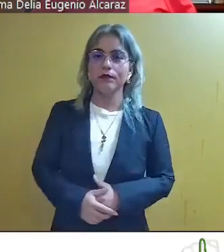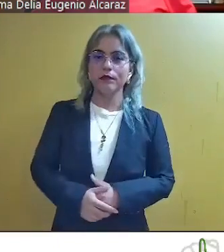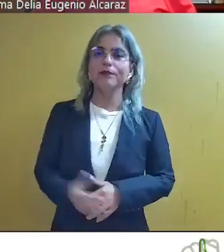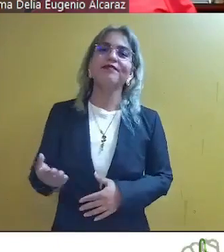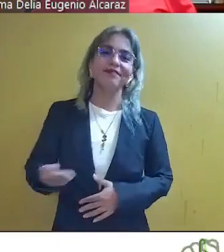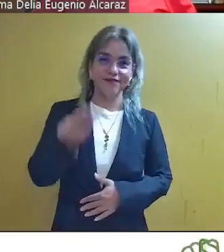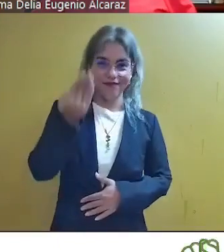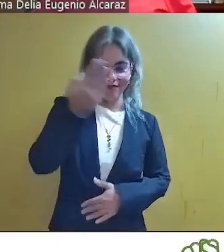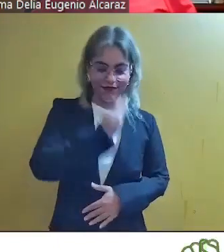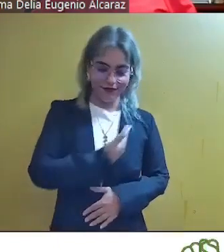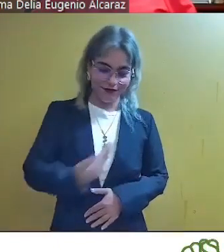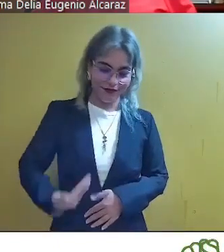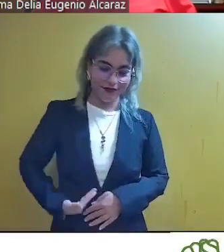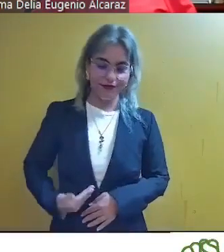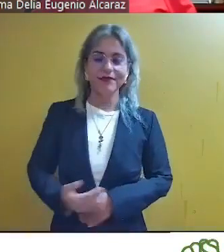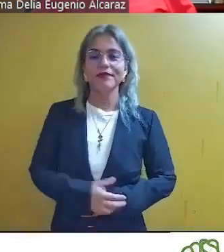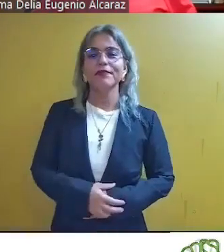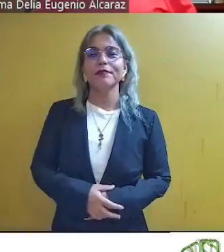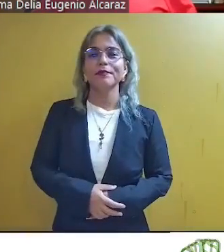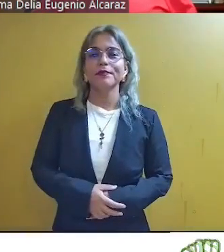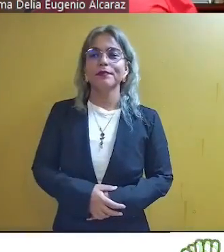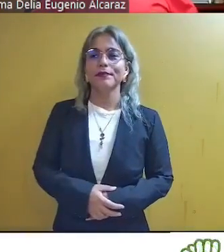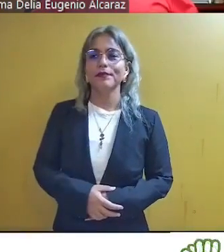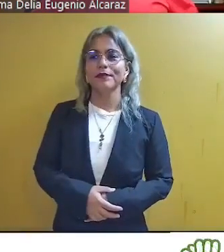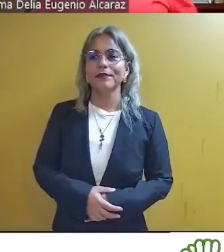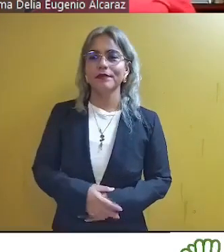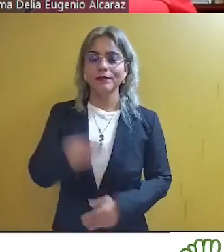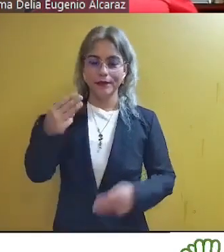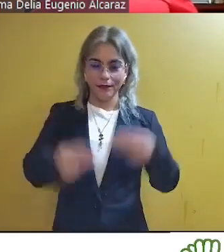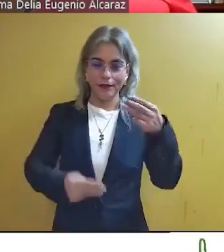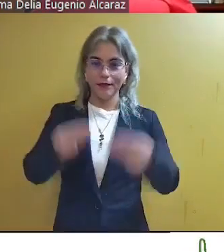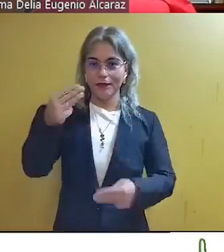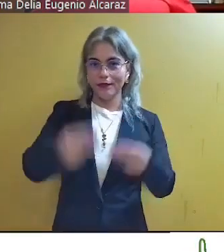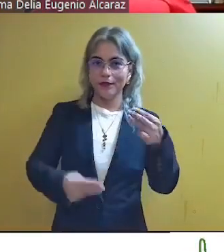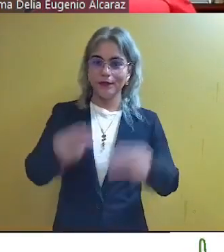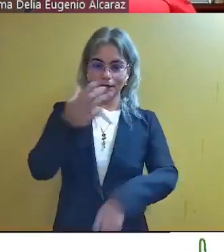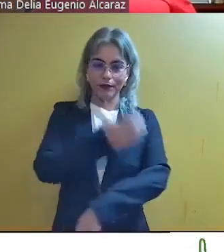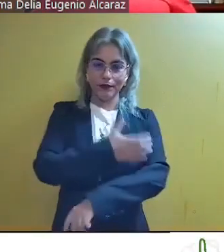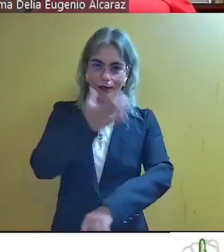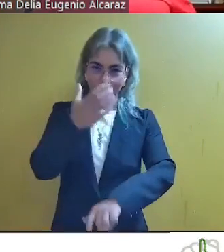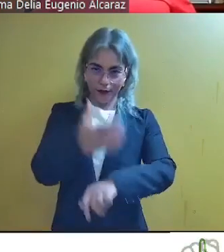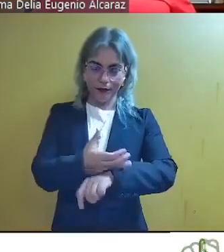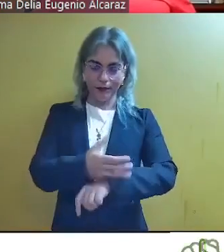cuanto, compañera presidenta, compañeras magistradas.